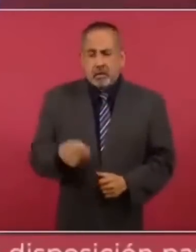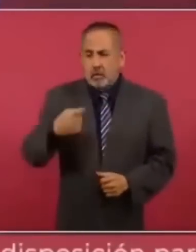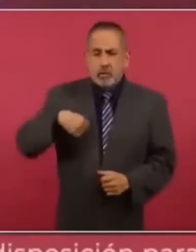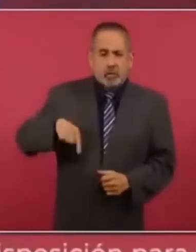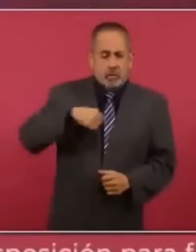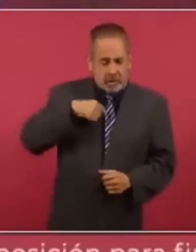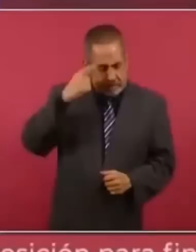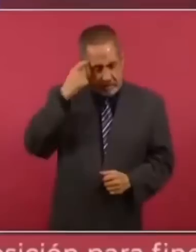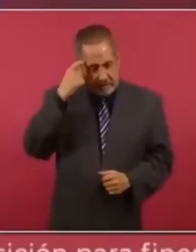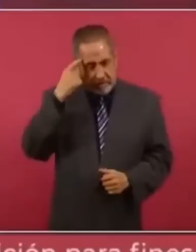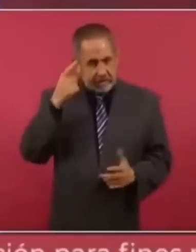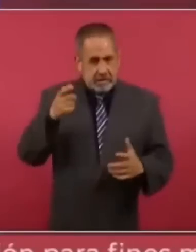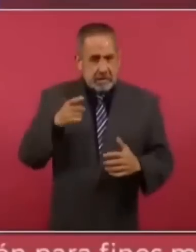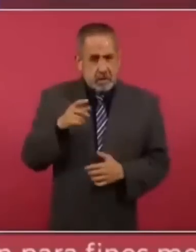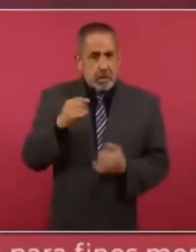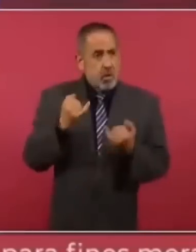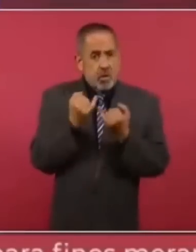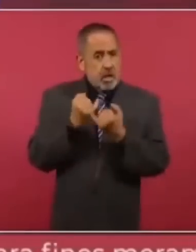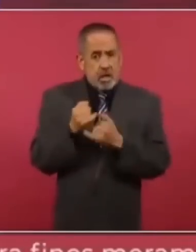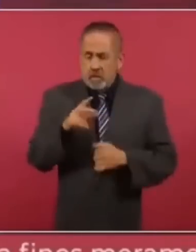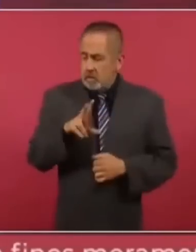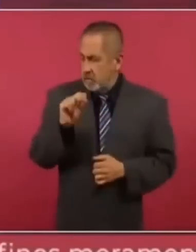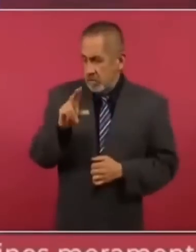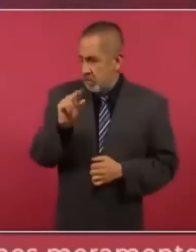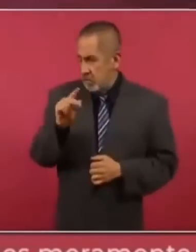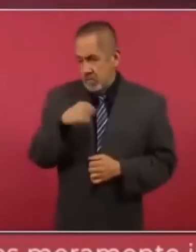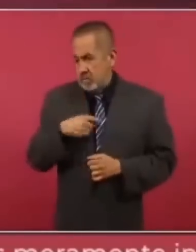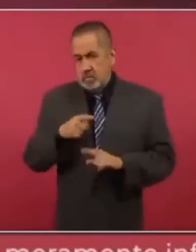nosotros no